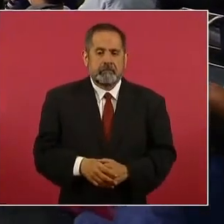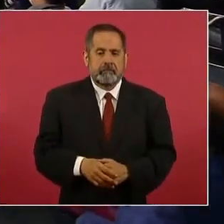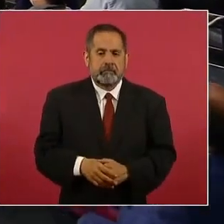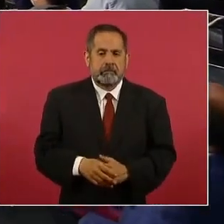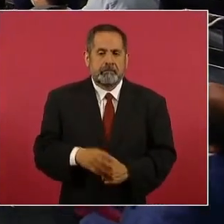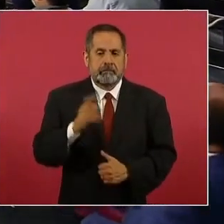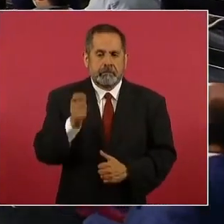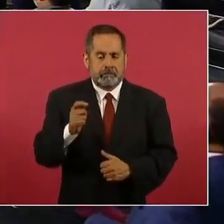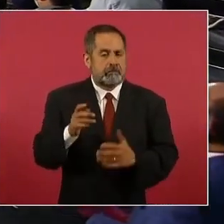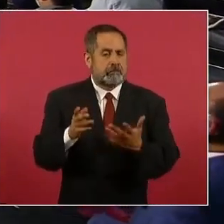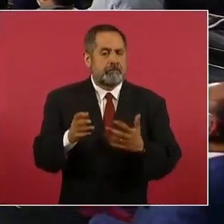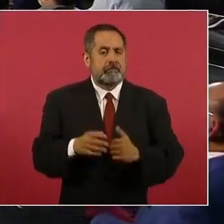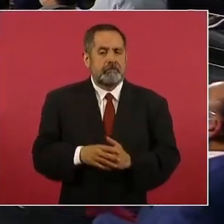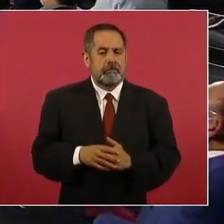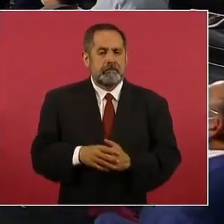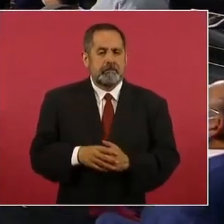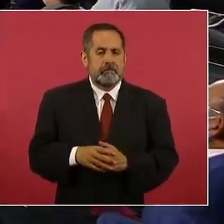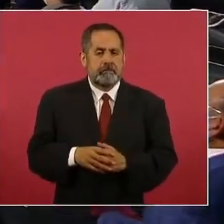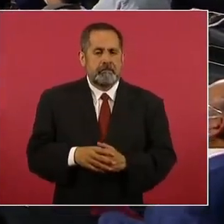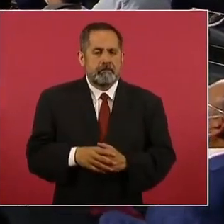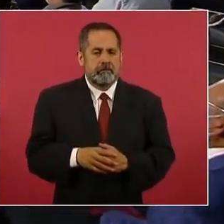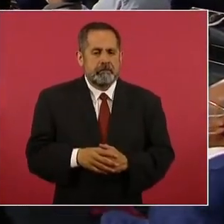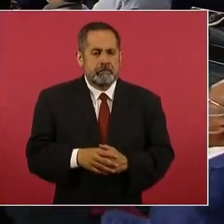Entonces ya después,